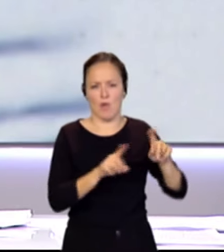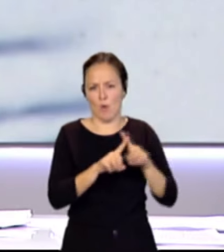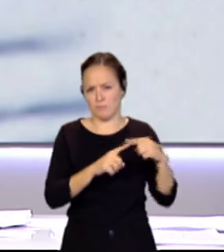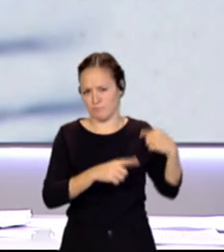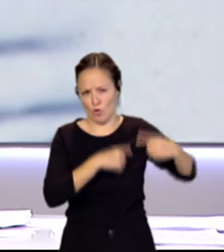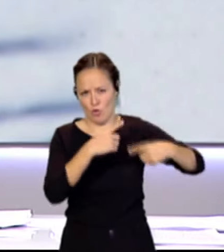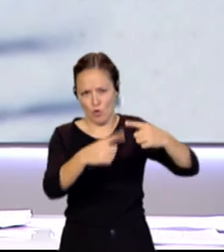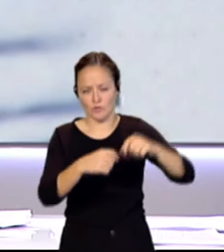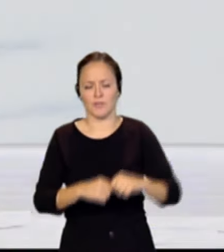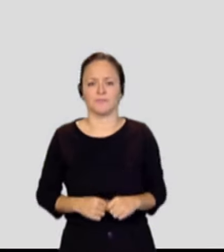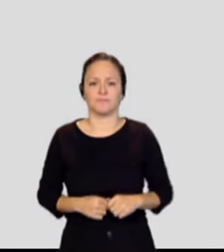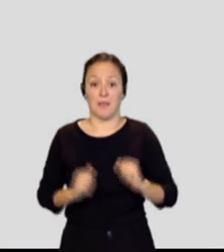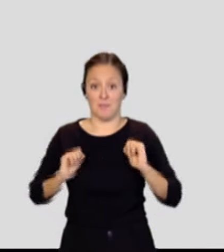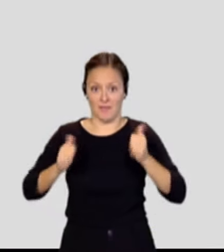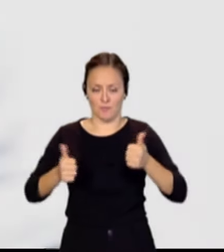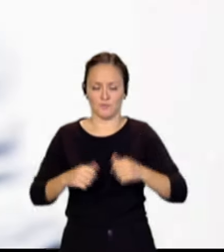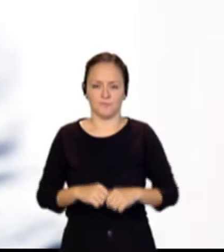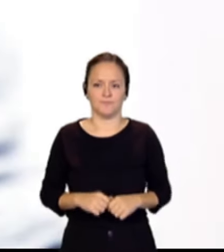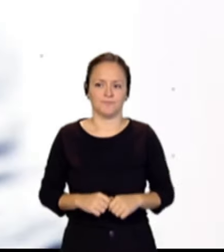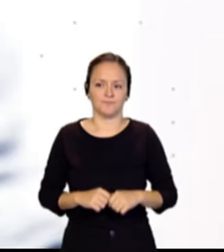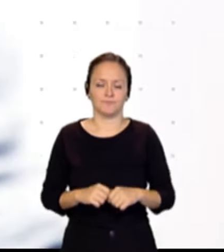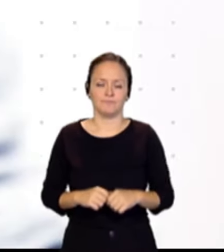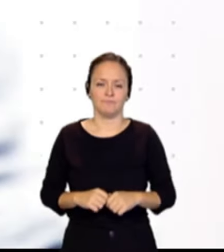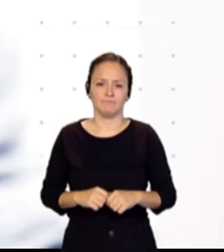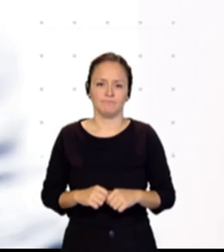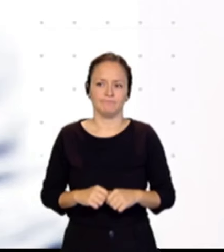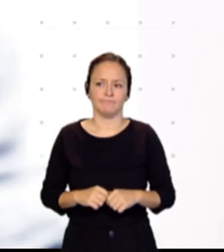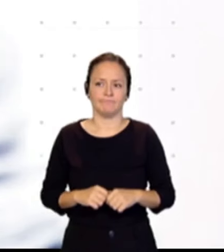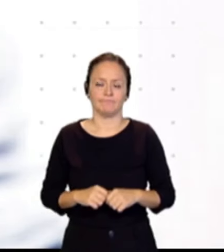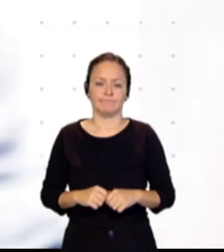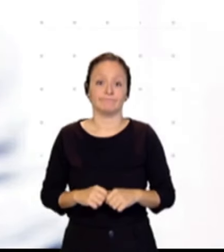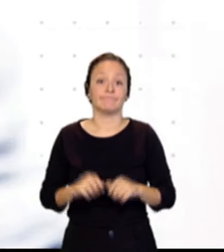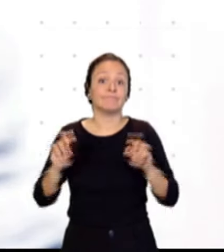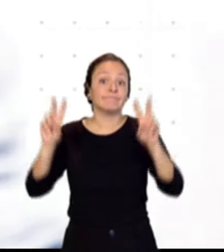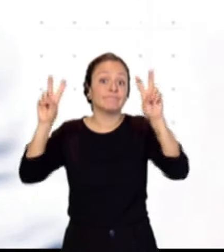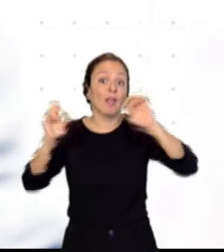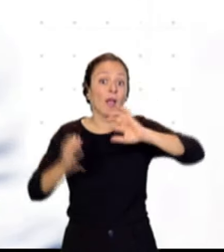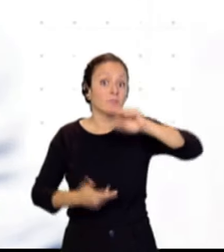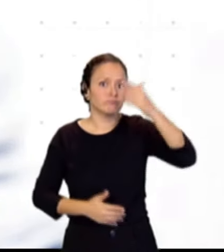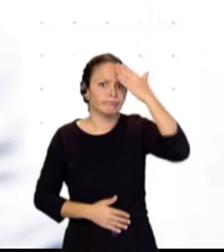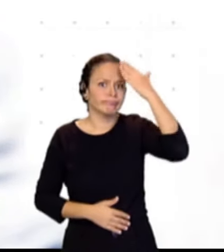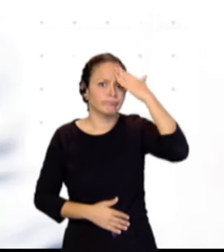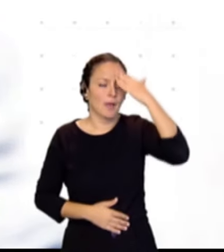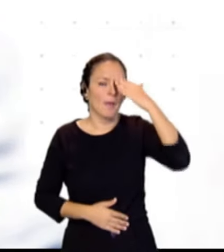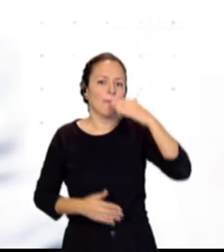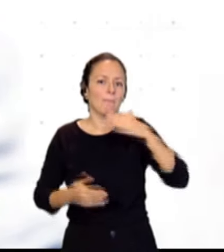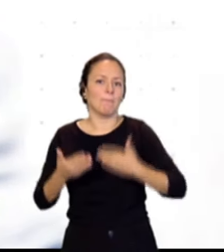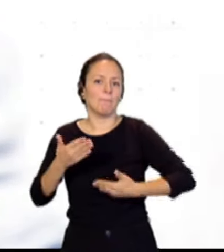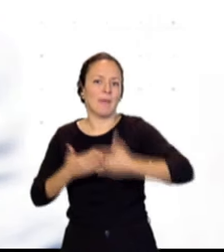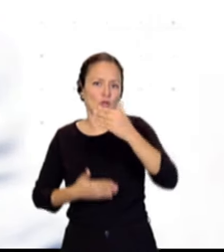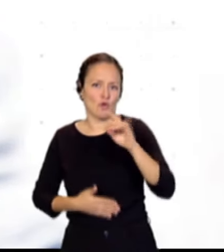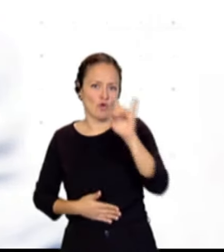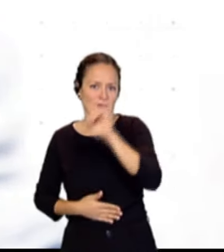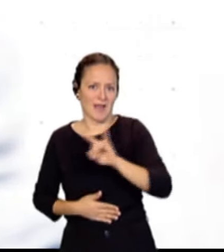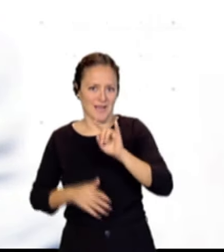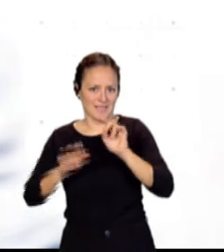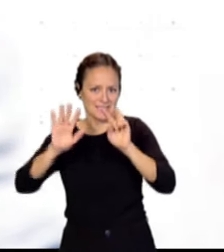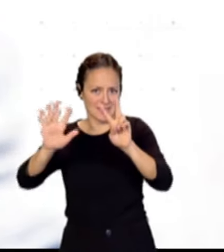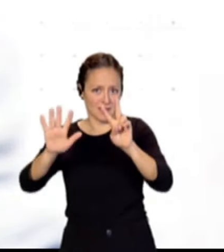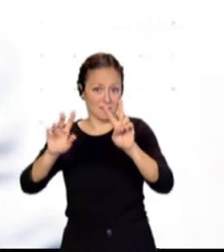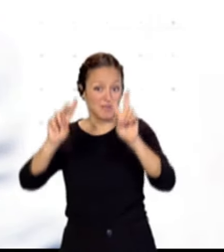nuestro quiosco de prensa y hoy comenzamos ese repaso poniendo la mirada en los titulares destacados para el periódico Canarias 7 el